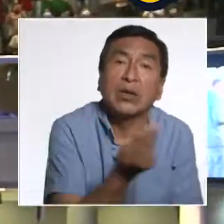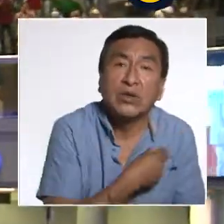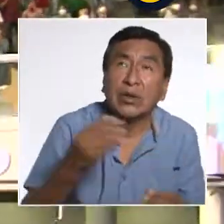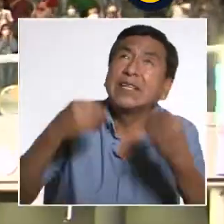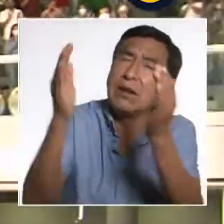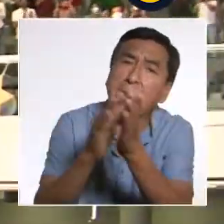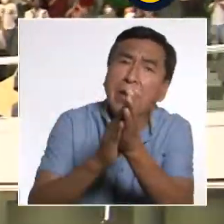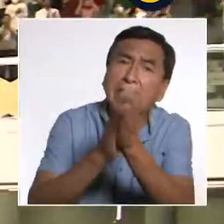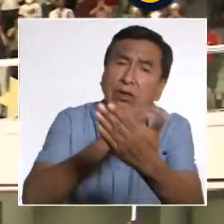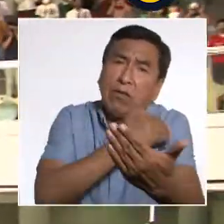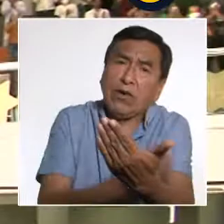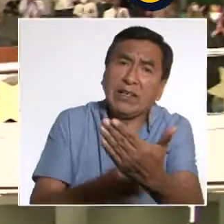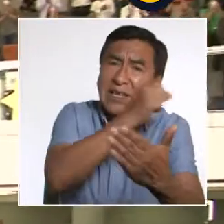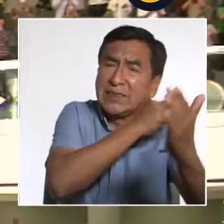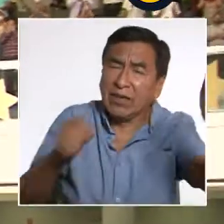fuerte al Señor.